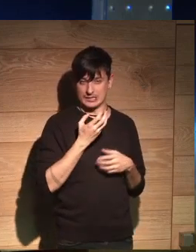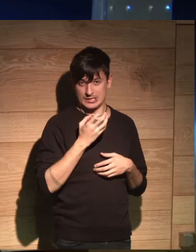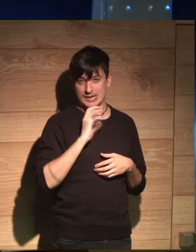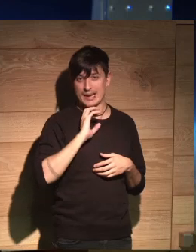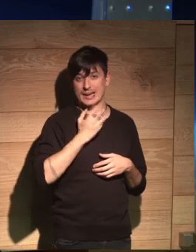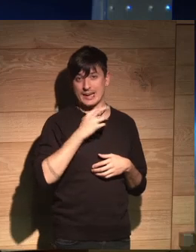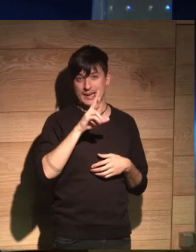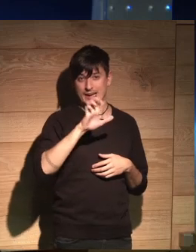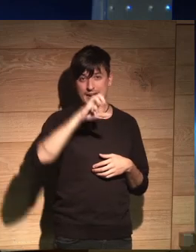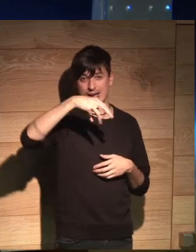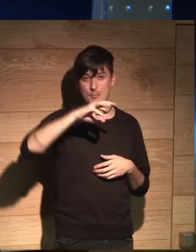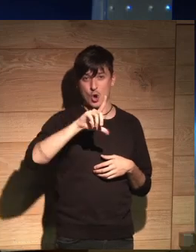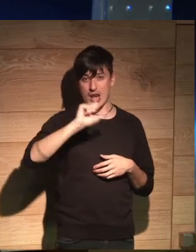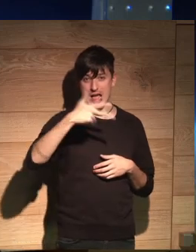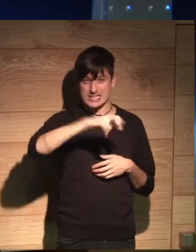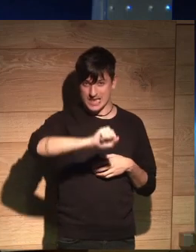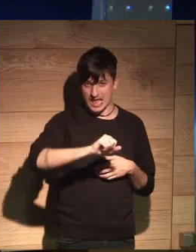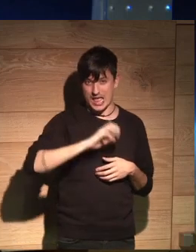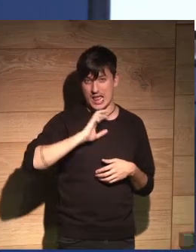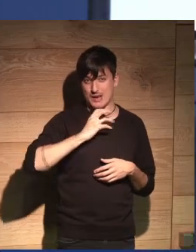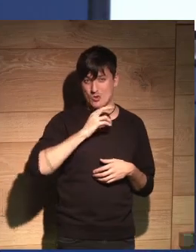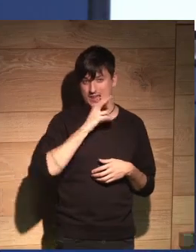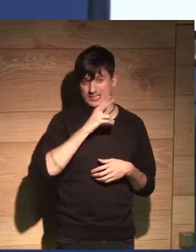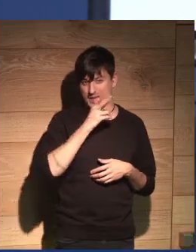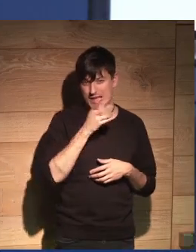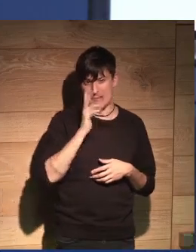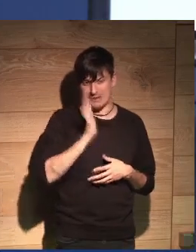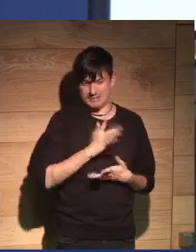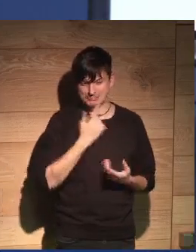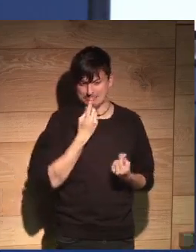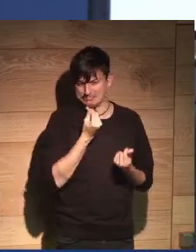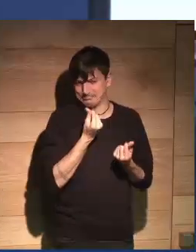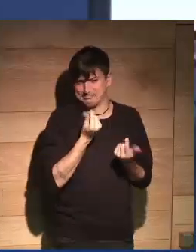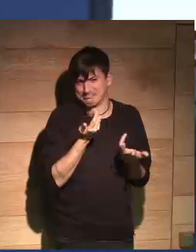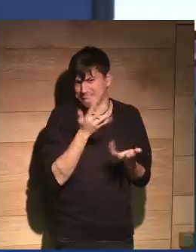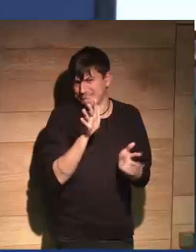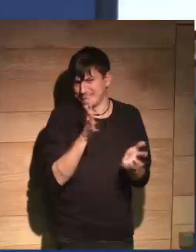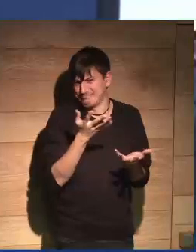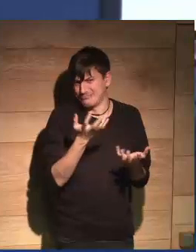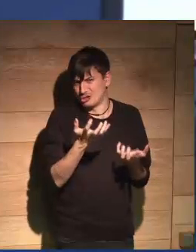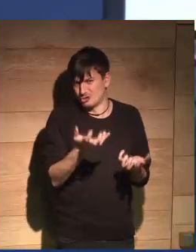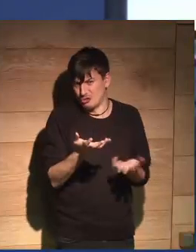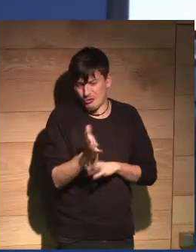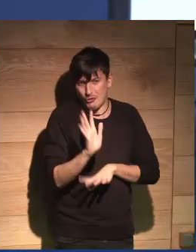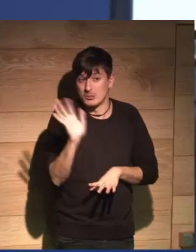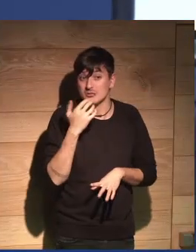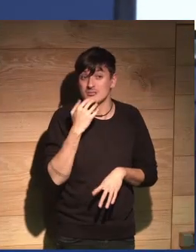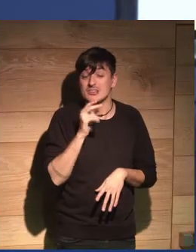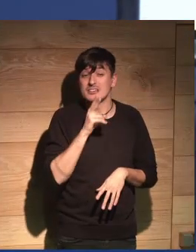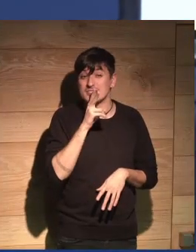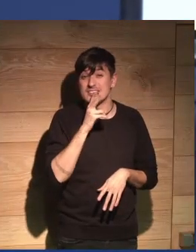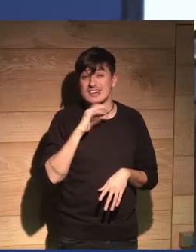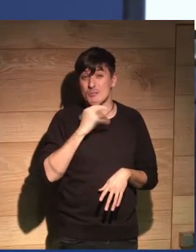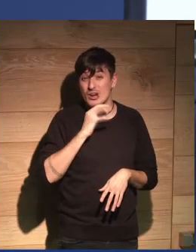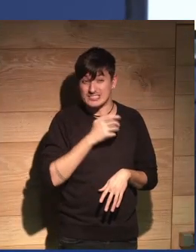que puede parecerle, y lo es, un producto un poco insípido, ni fu ni fa, como decimos en Murcia. Pero esa remolacha